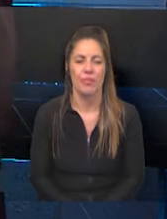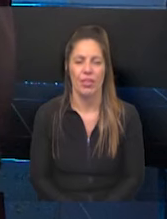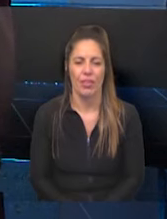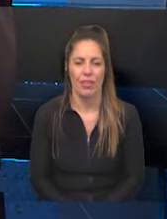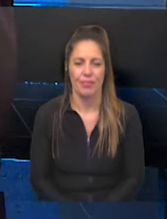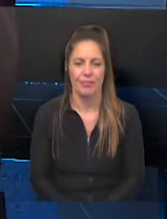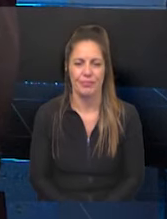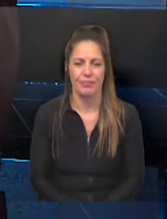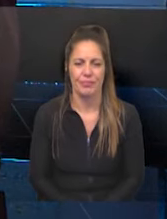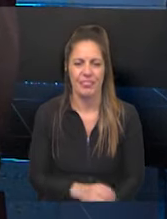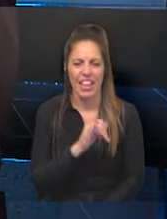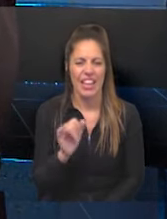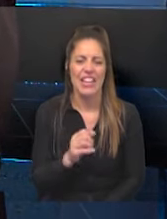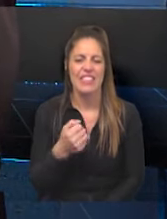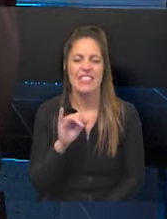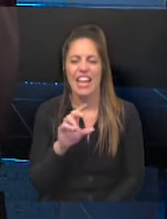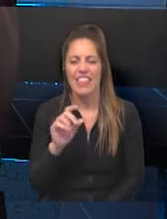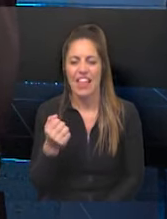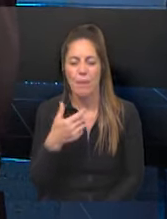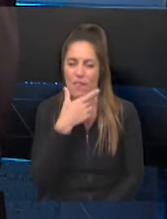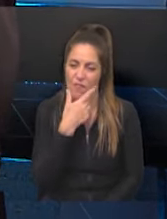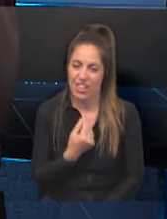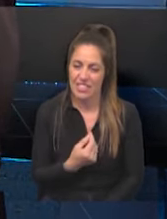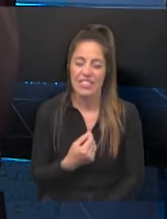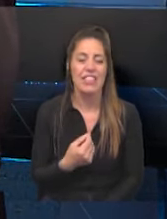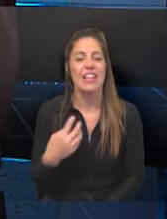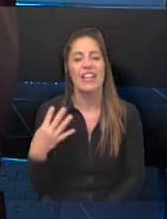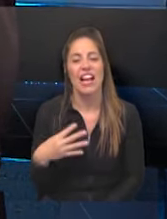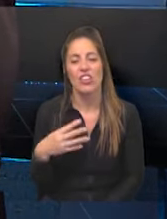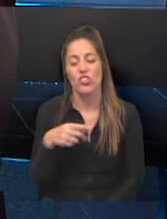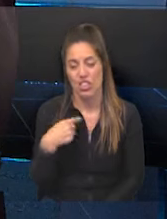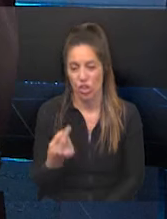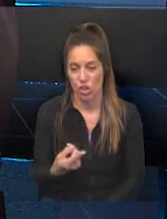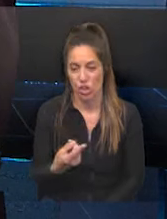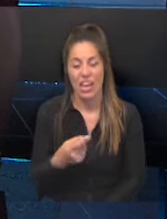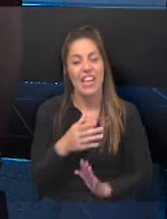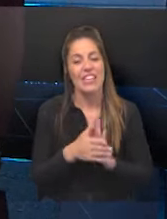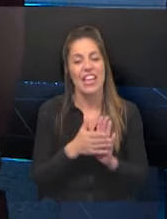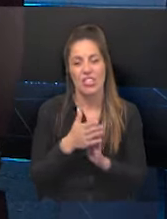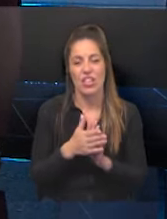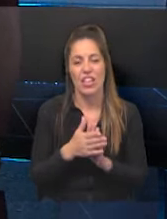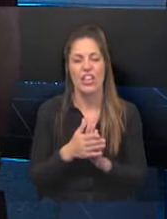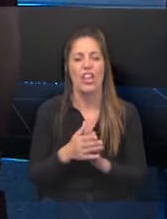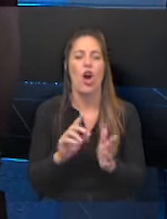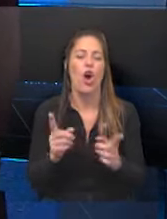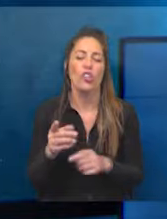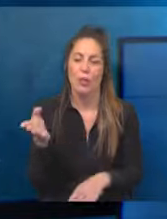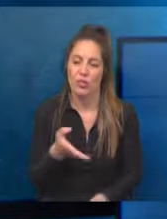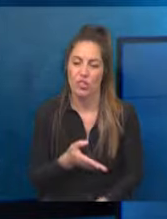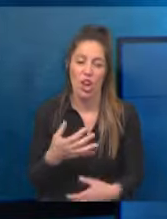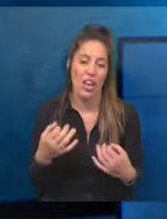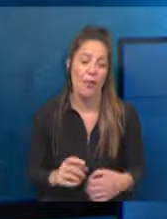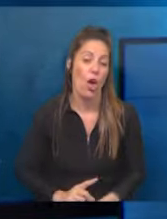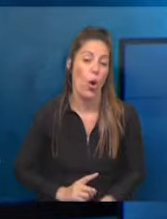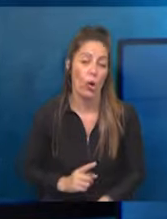saida que era más sencillo pero 15 14 saest nacionalizar la fa un 11 Bueno yo la verdad es un